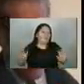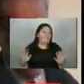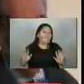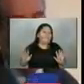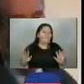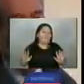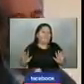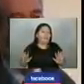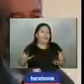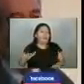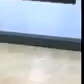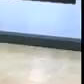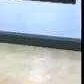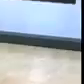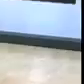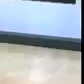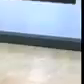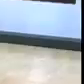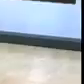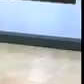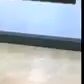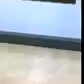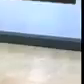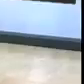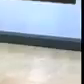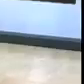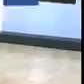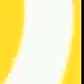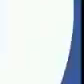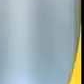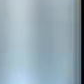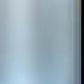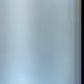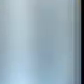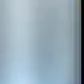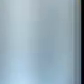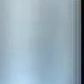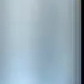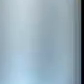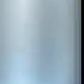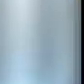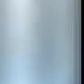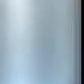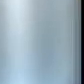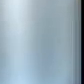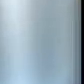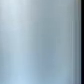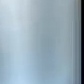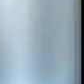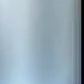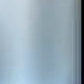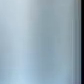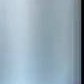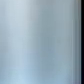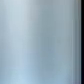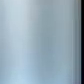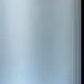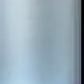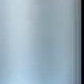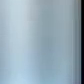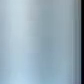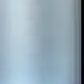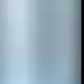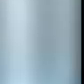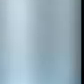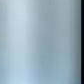principio de cierre. Las temperaturas que se esperan para mañana, sábado 29 de abril y son las siguientes. En la zona occidental la